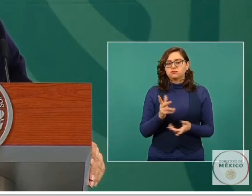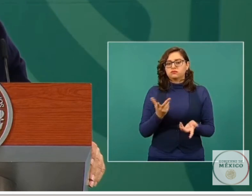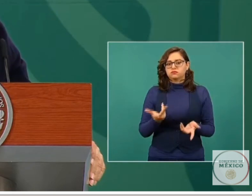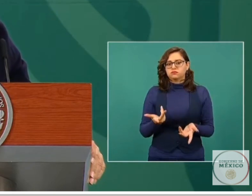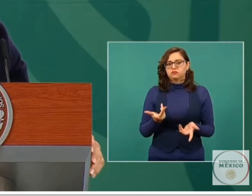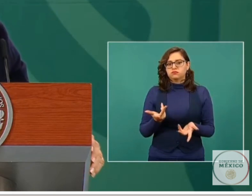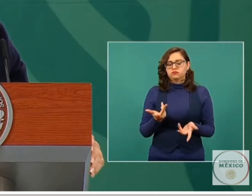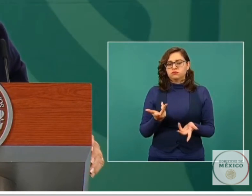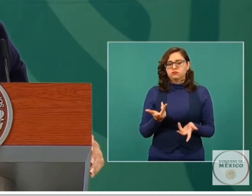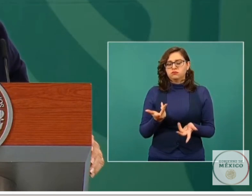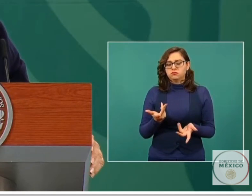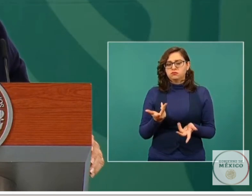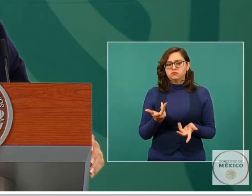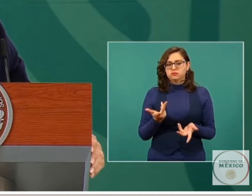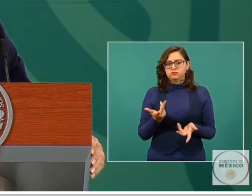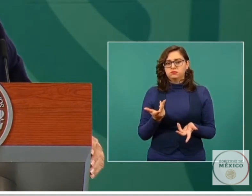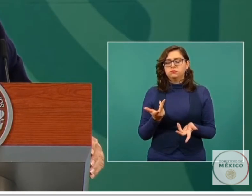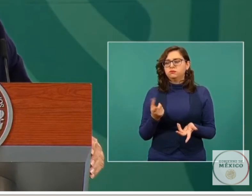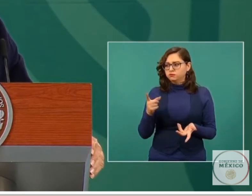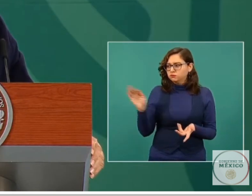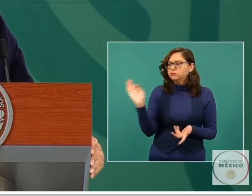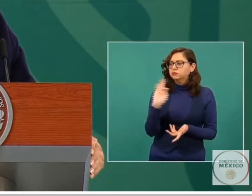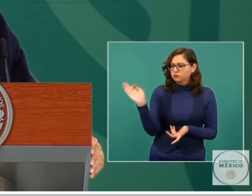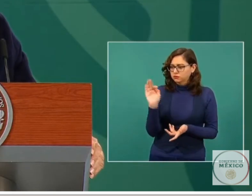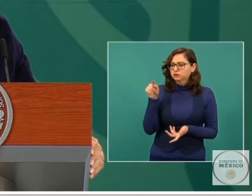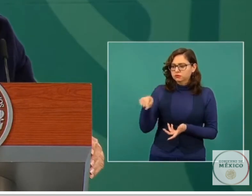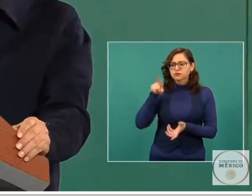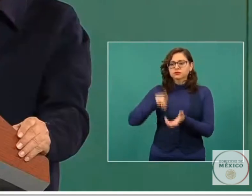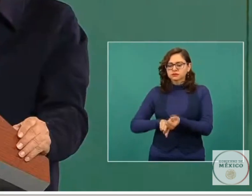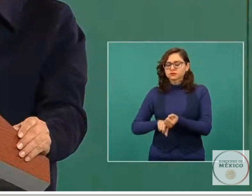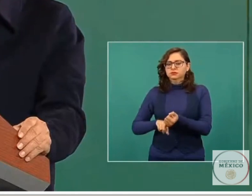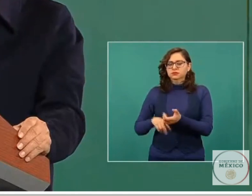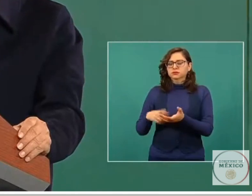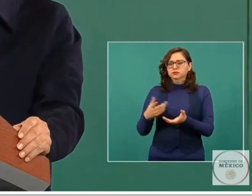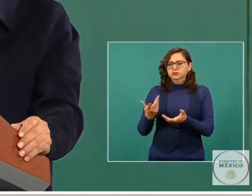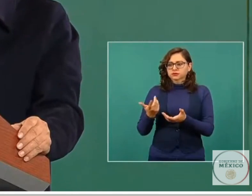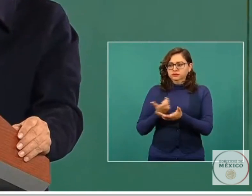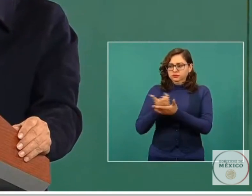limita la posibilidad de que se incremente el salario mínimo.